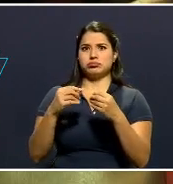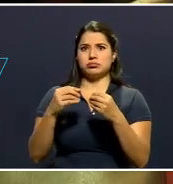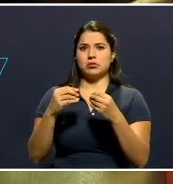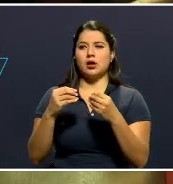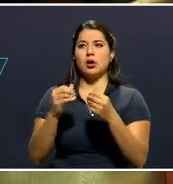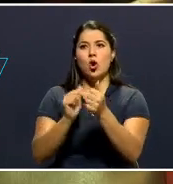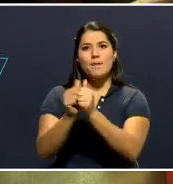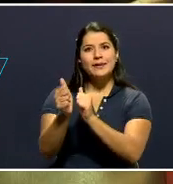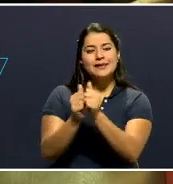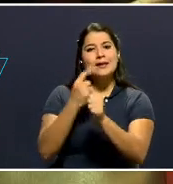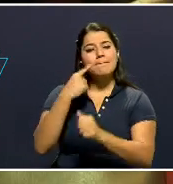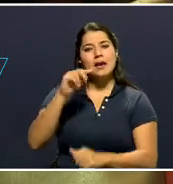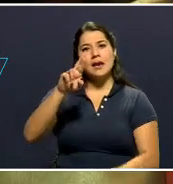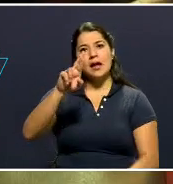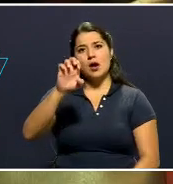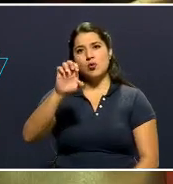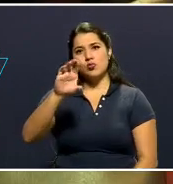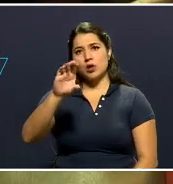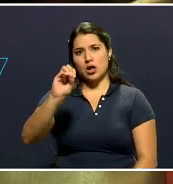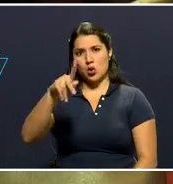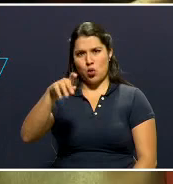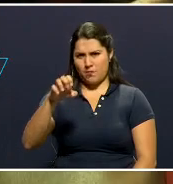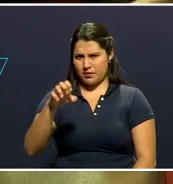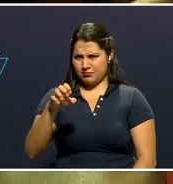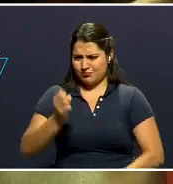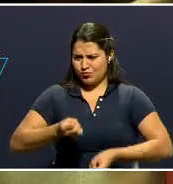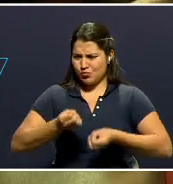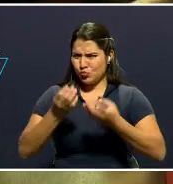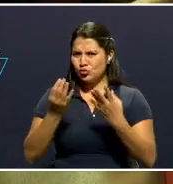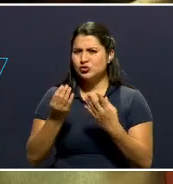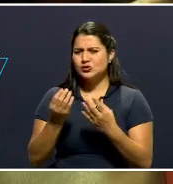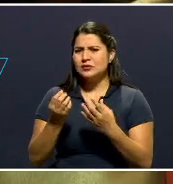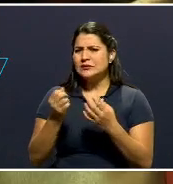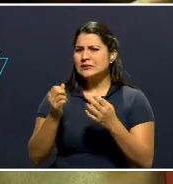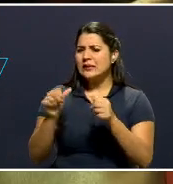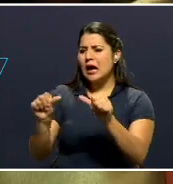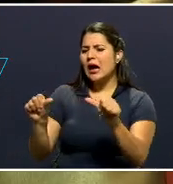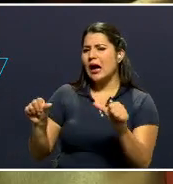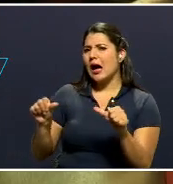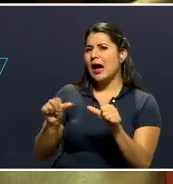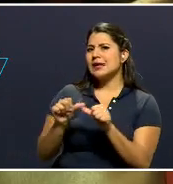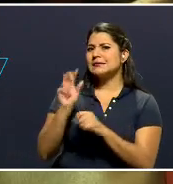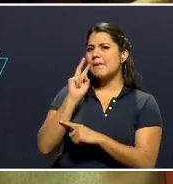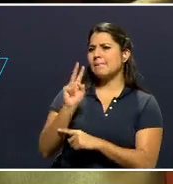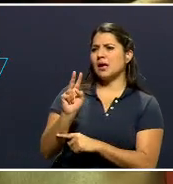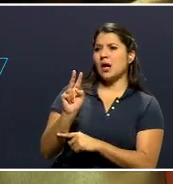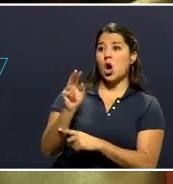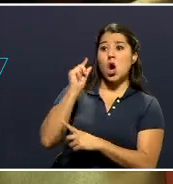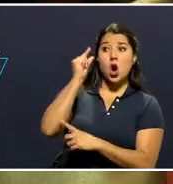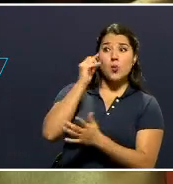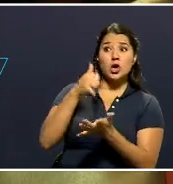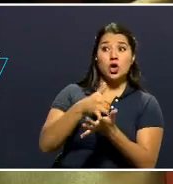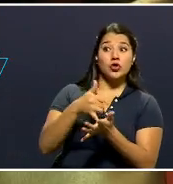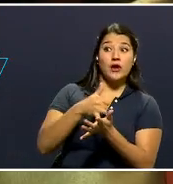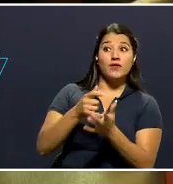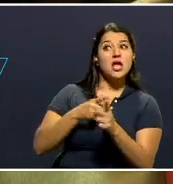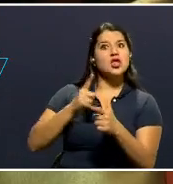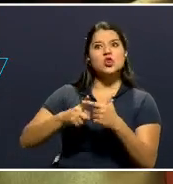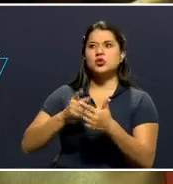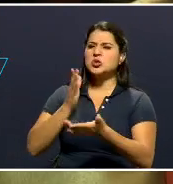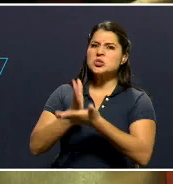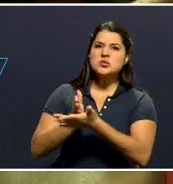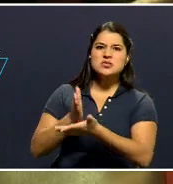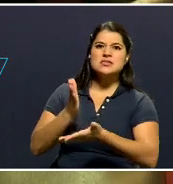entonces también hay un aprovechamiento de otros sectores que ven la posibilidad de que un gobierno débil tenga que ceder más en